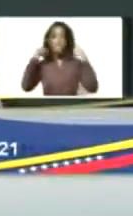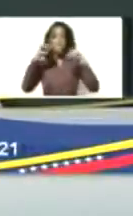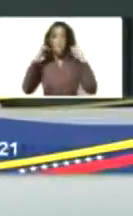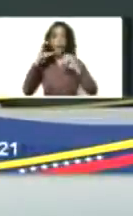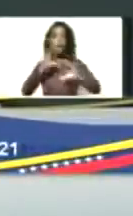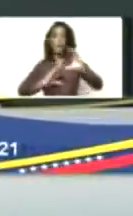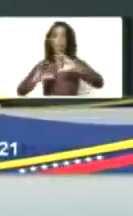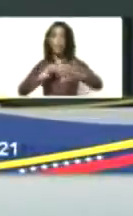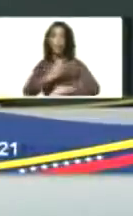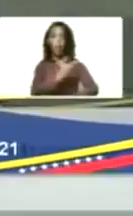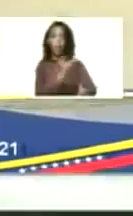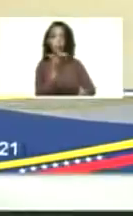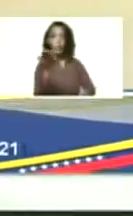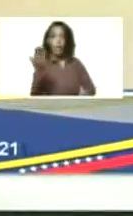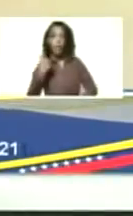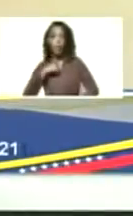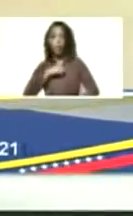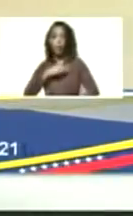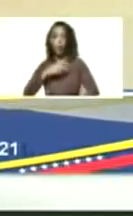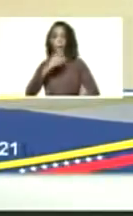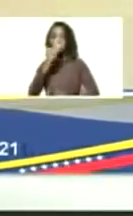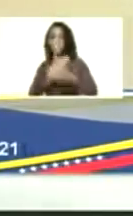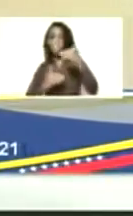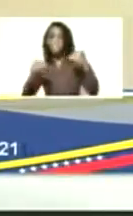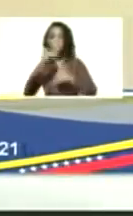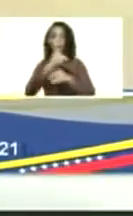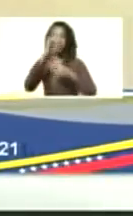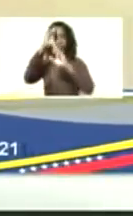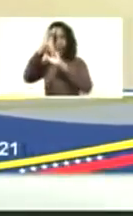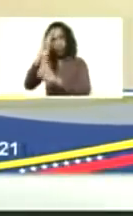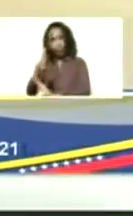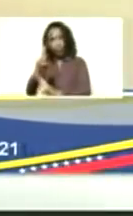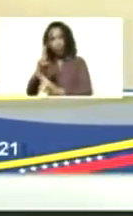A ustedes, nuestro mayor respeto, pero sobre todo,